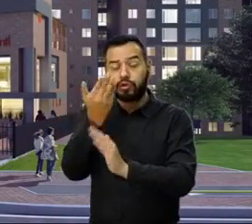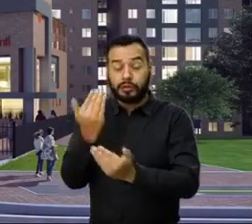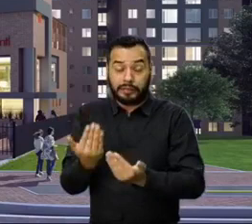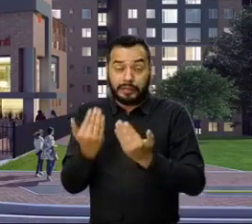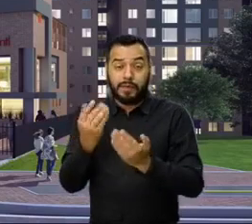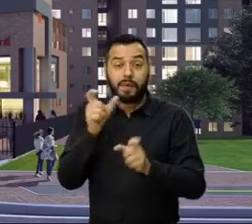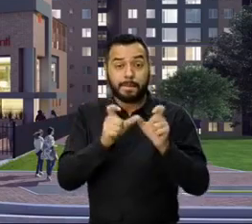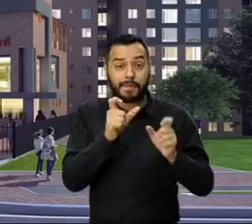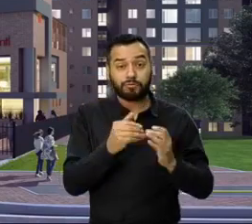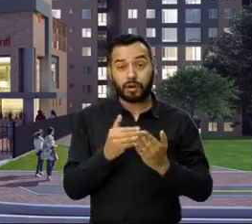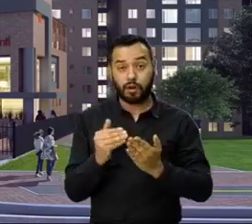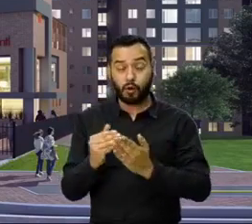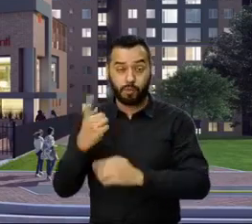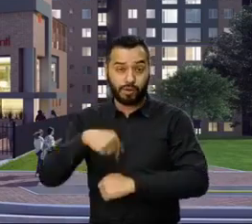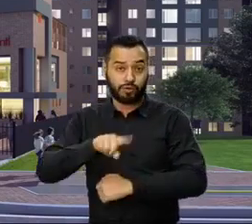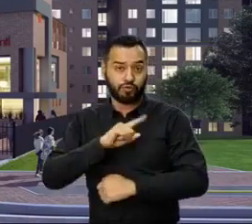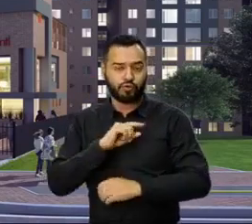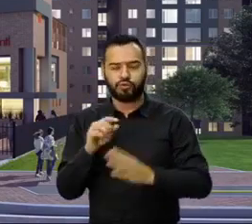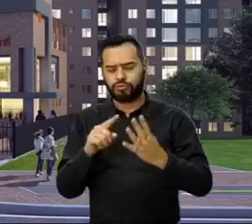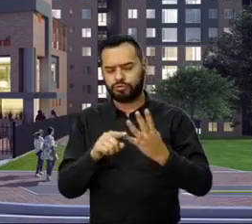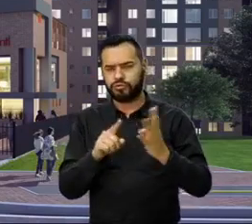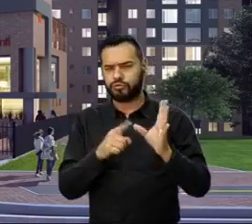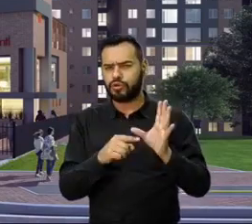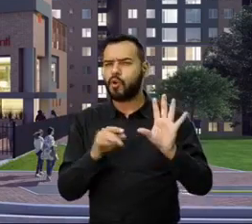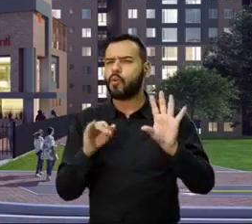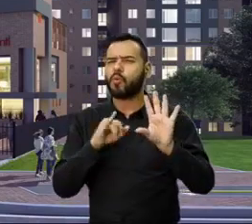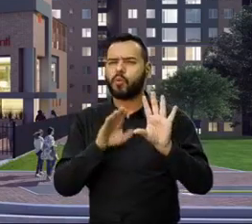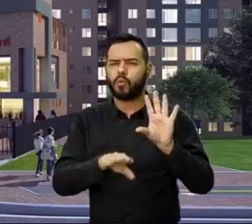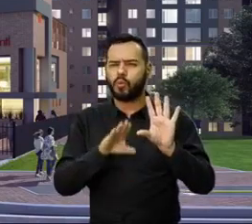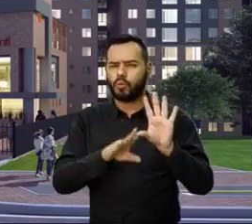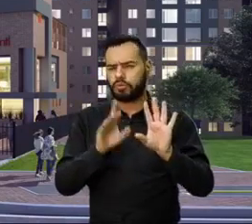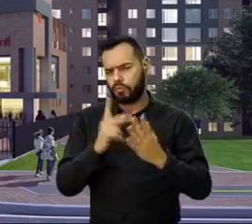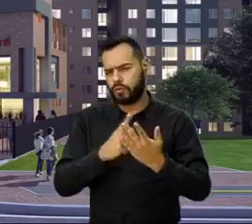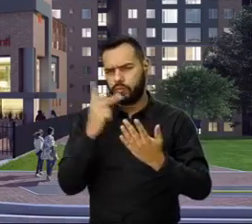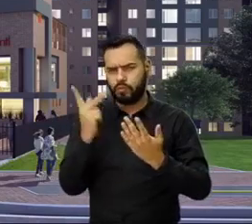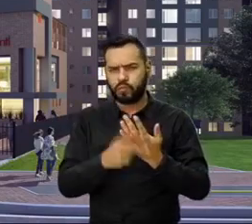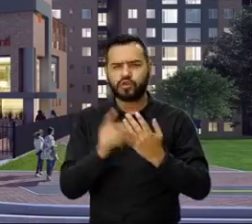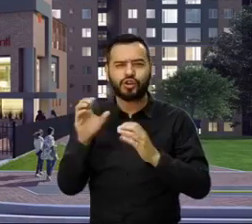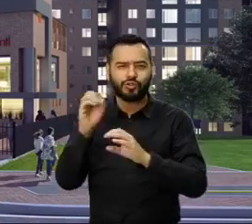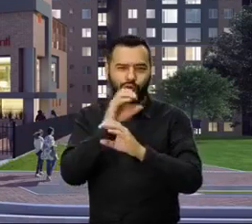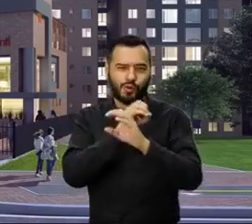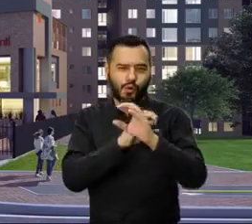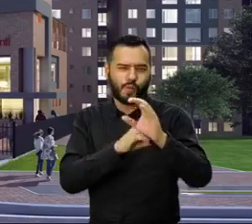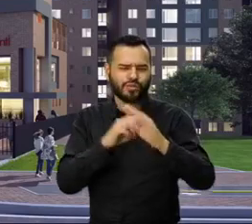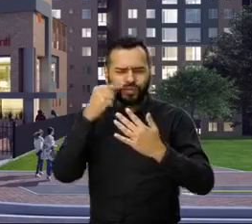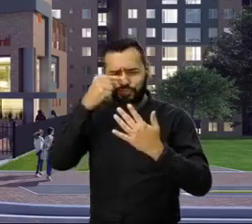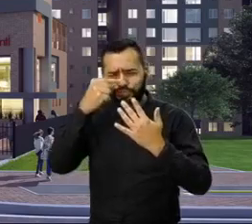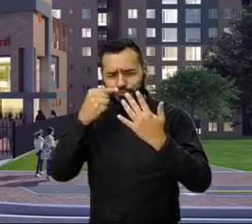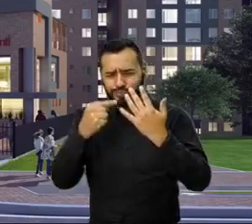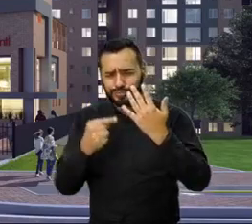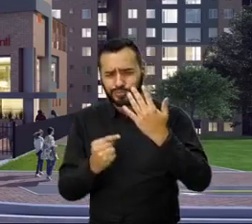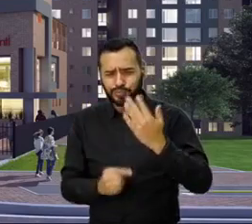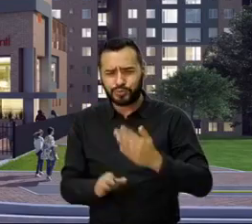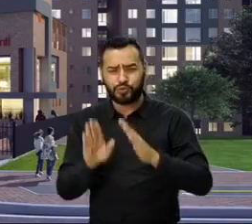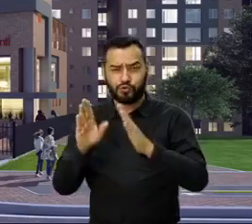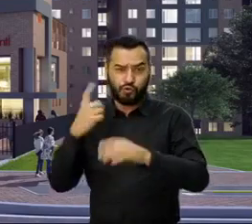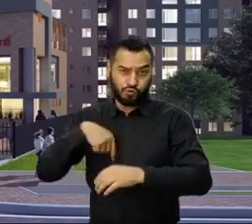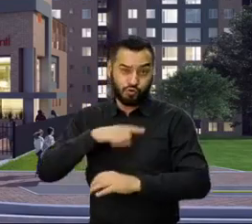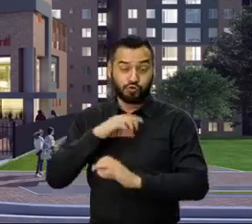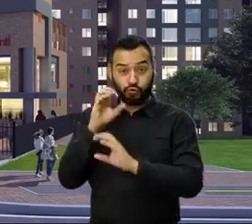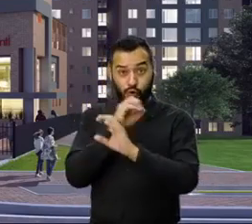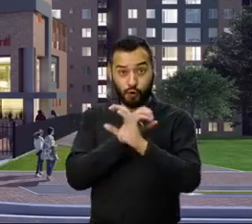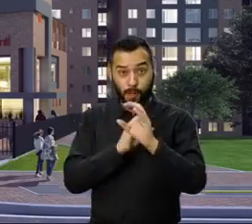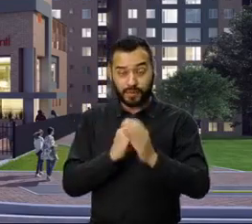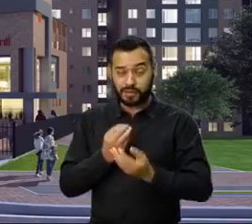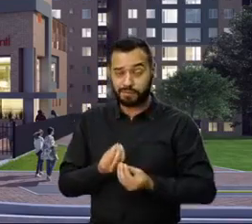las personas que compran con nosotros y en último pero no menos importante porque es un proyecto de compensar con todas las condiciones que nosotros como caja de compensación